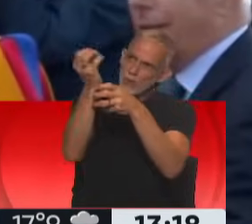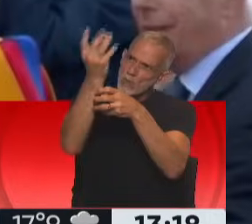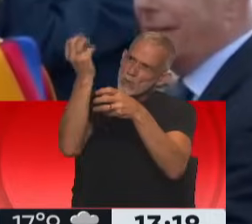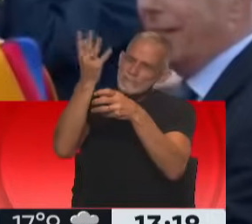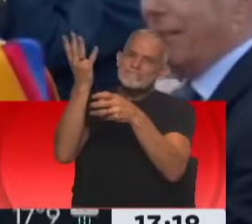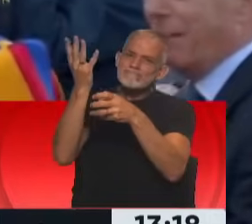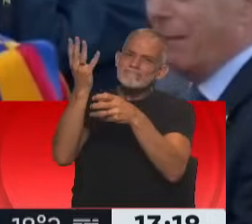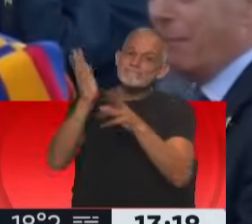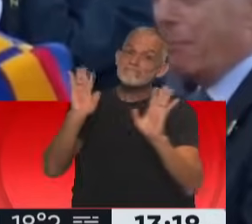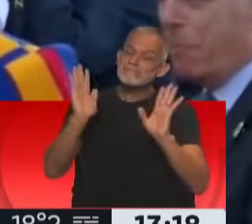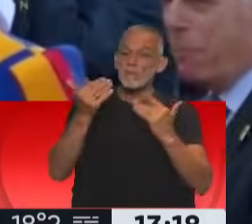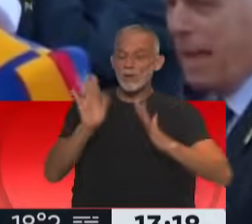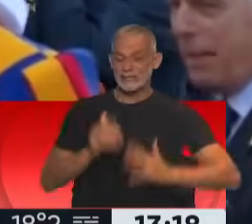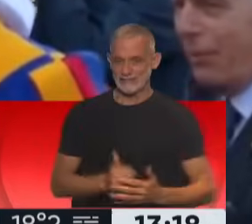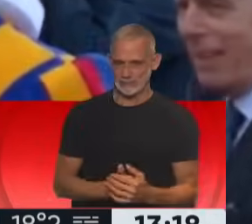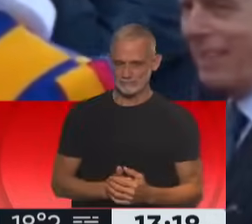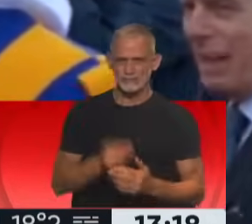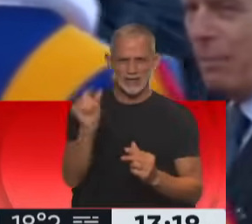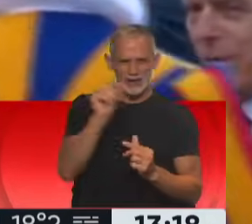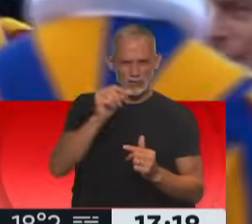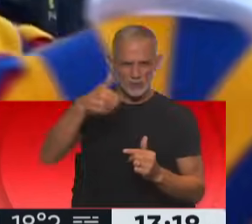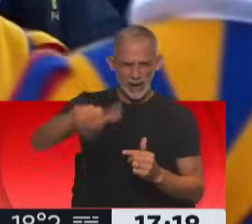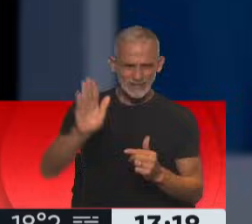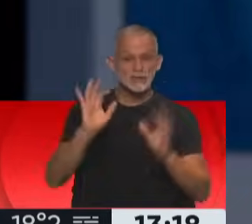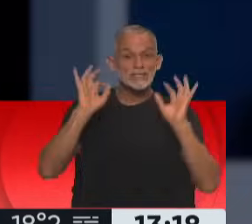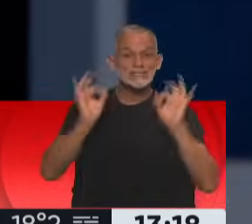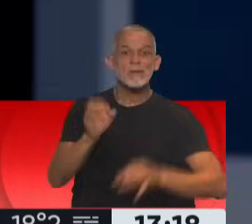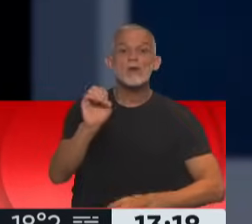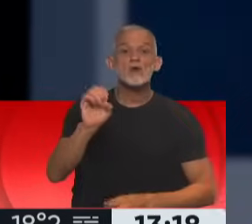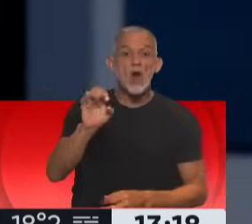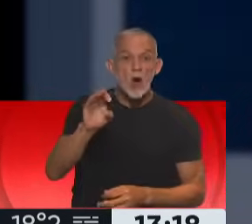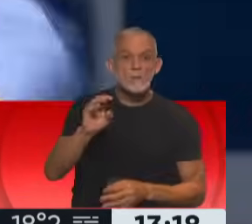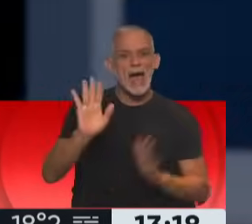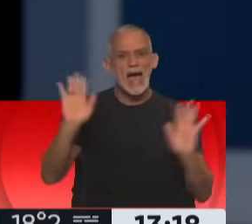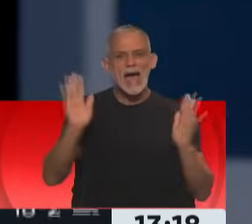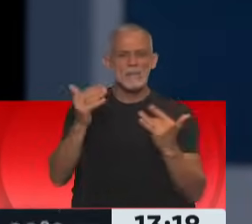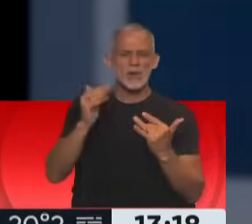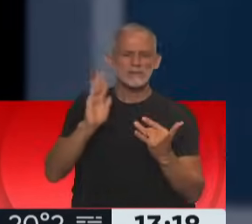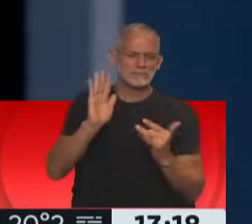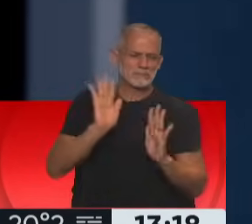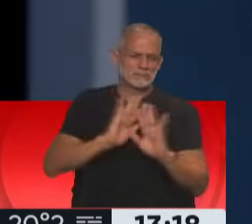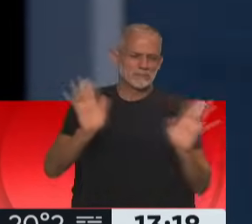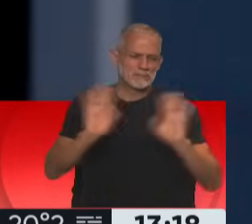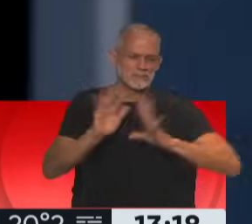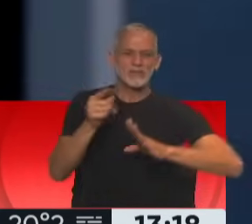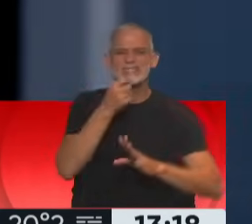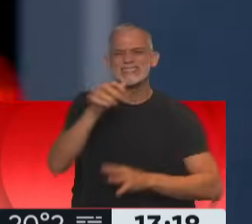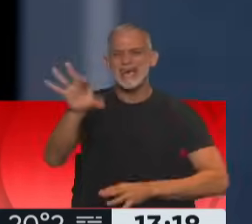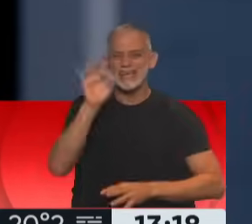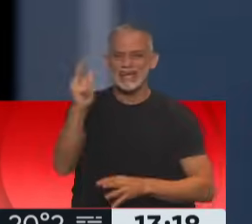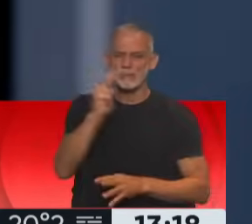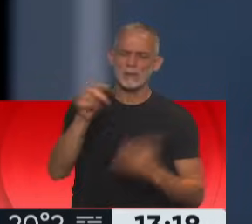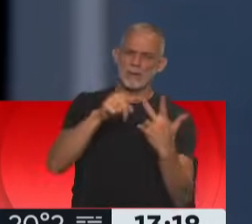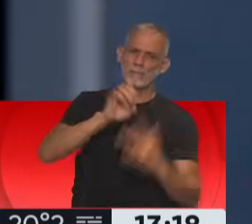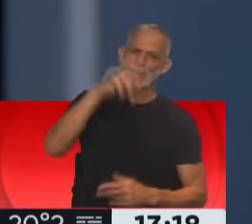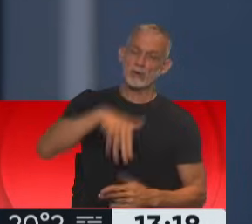Vaticano, un dato a tener en cuenta. Dentro de un rato, cuando sepamos el nombre, quizás sea simplemente una anécdota. Si es elegido Papa, habrá